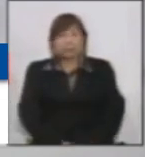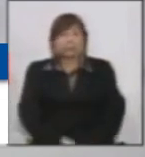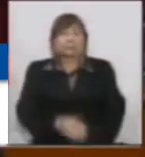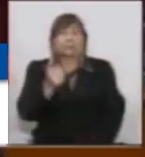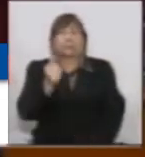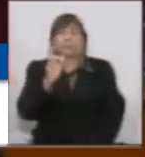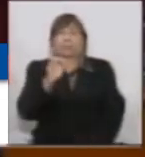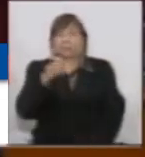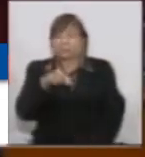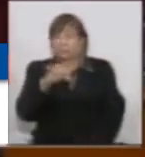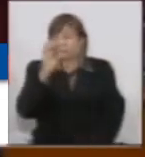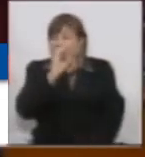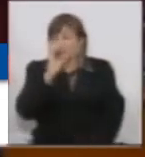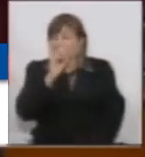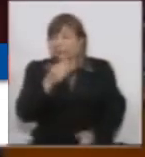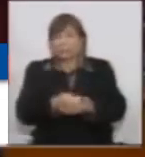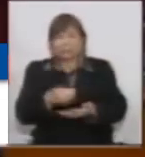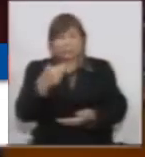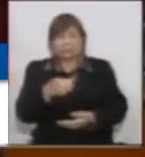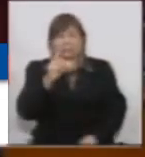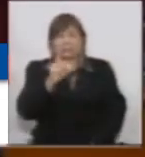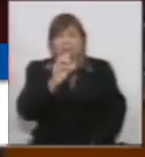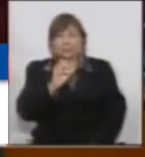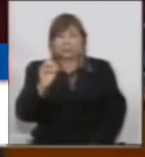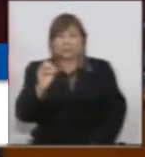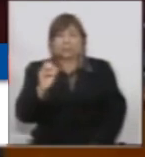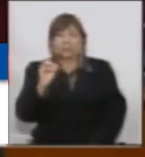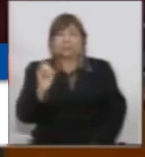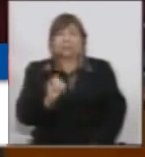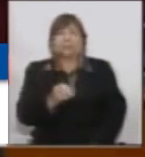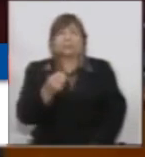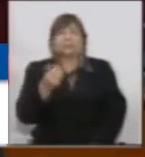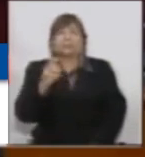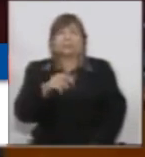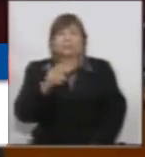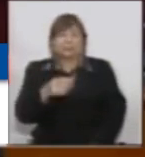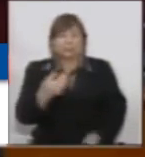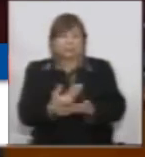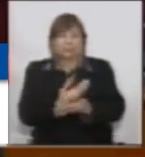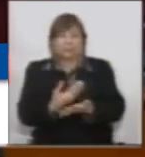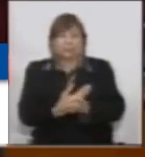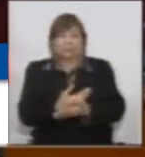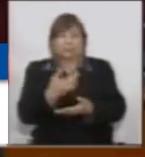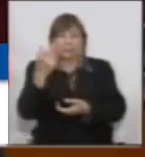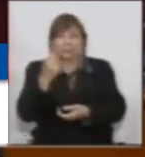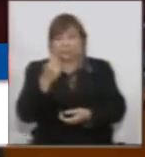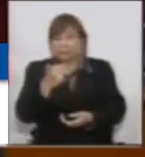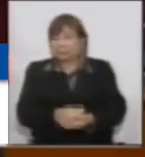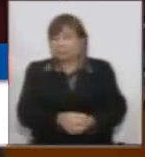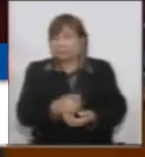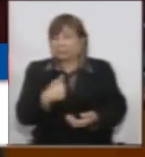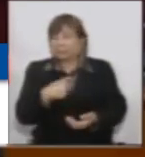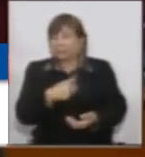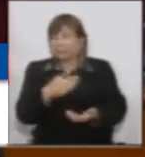de la AFP que buscan su devolución del 100% de sus aportes porque necesitamos un sistema nuevo de reforma de pensiones.